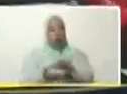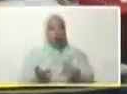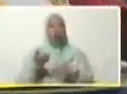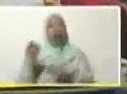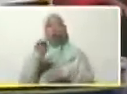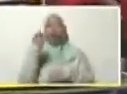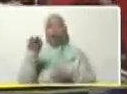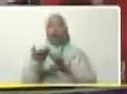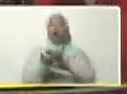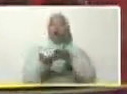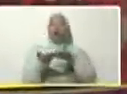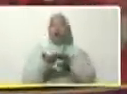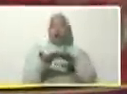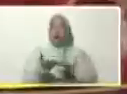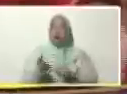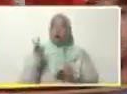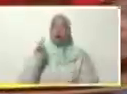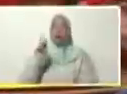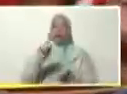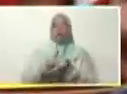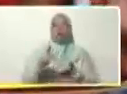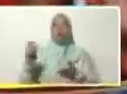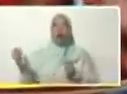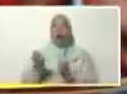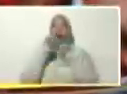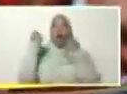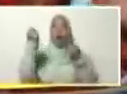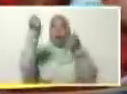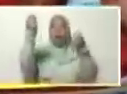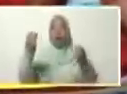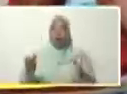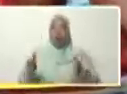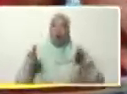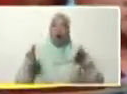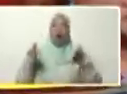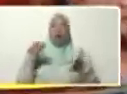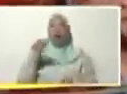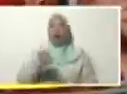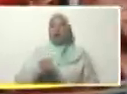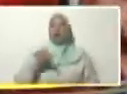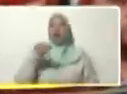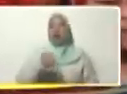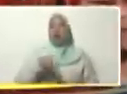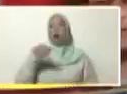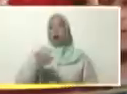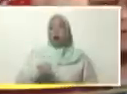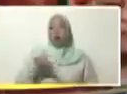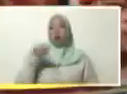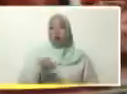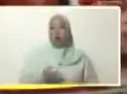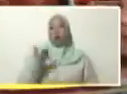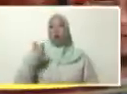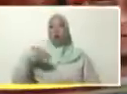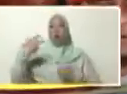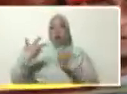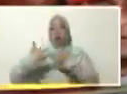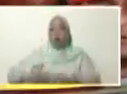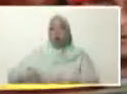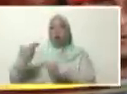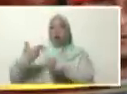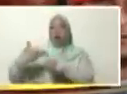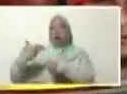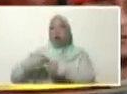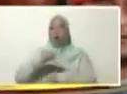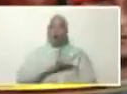presentan. Resistiremos, batallaremos y venceremos siempre, porque sin lugar a dudas, el petróleo es